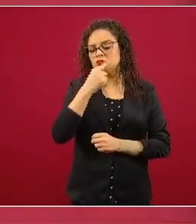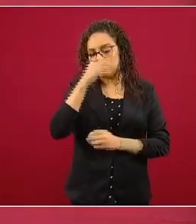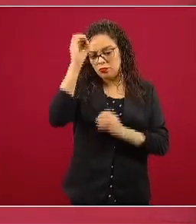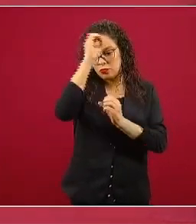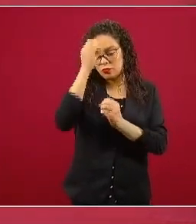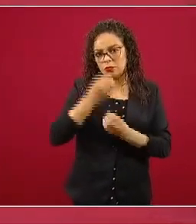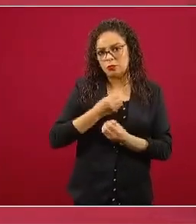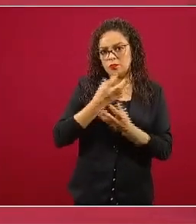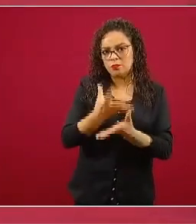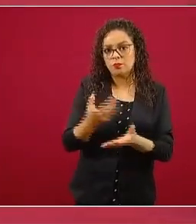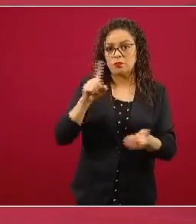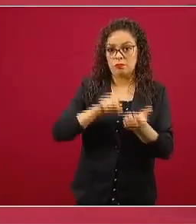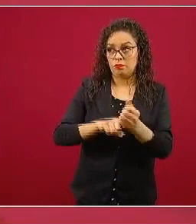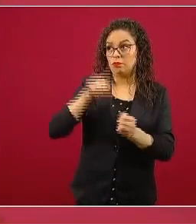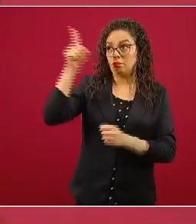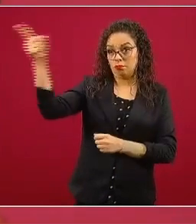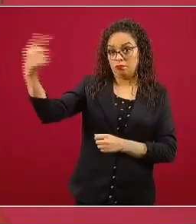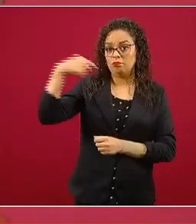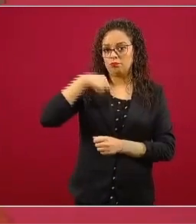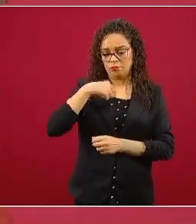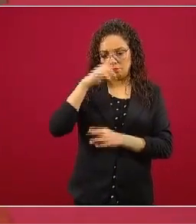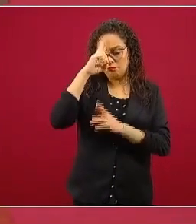y fue respetuoso